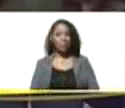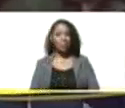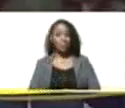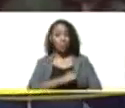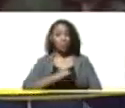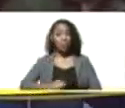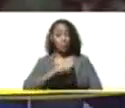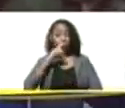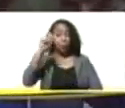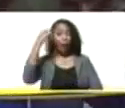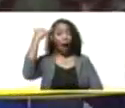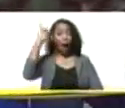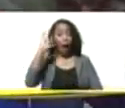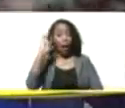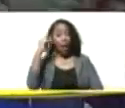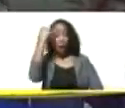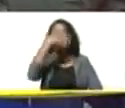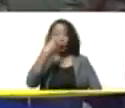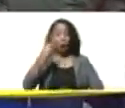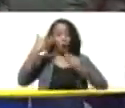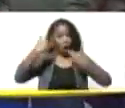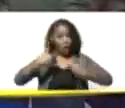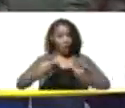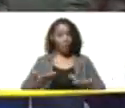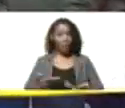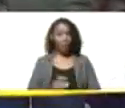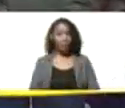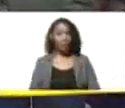Superbigote está como un chamo de 20.